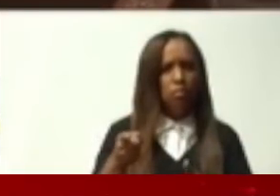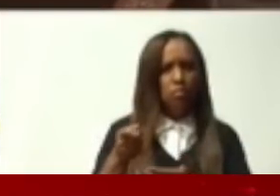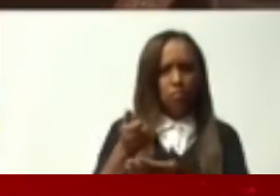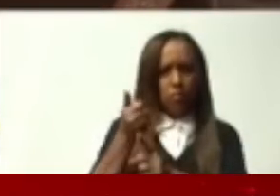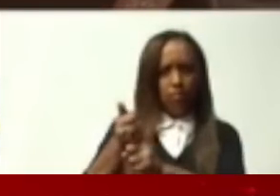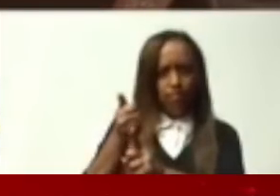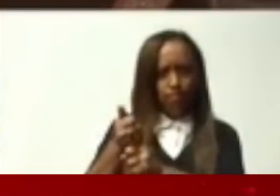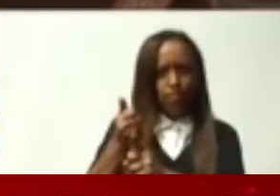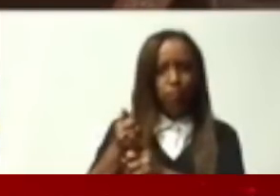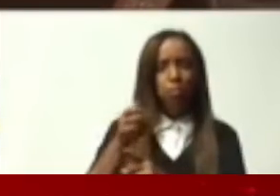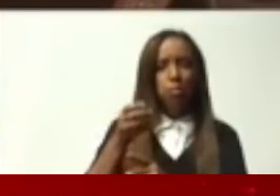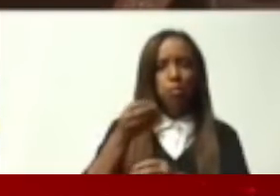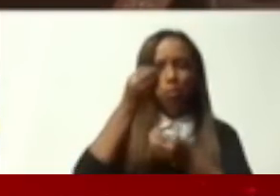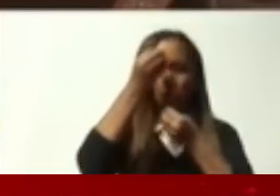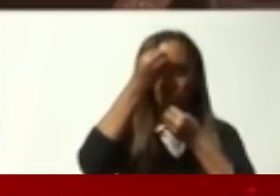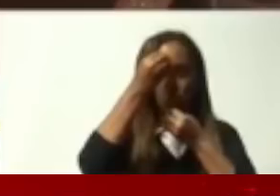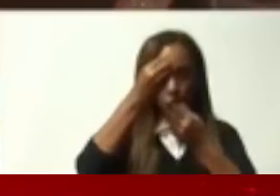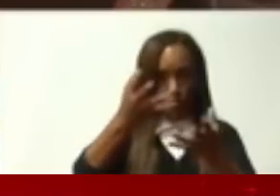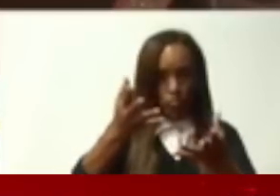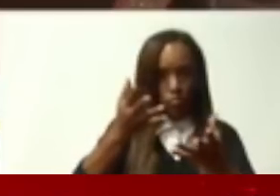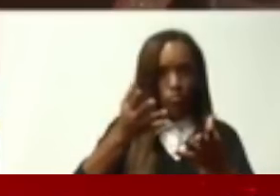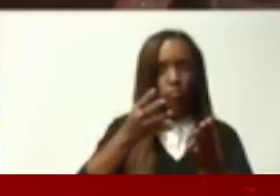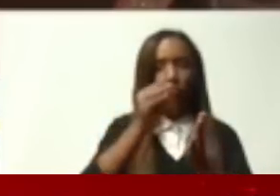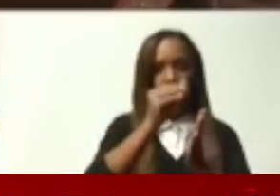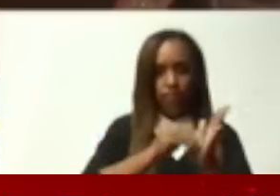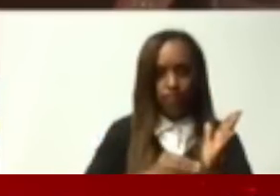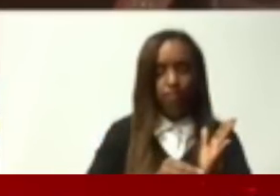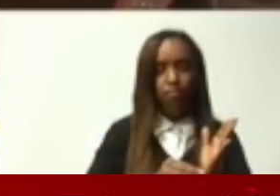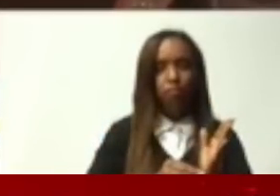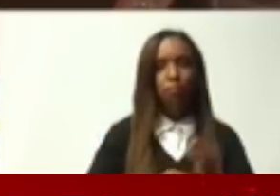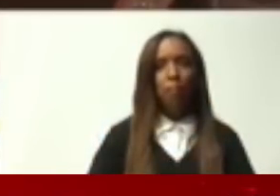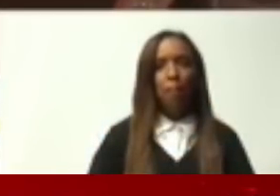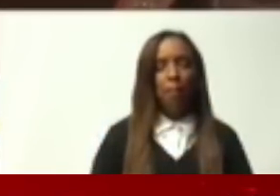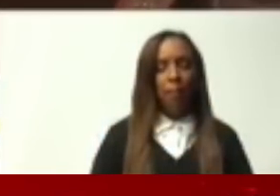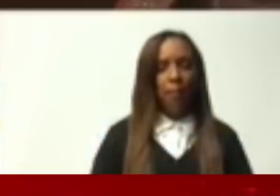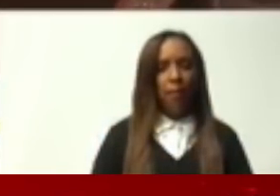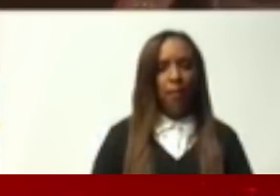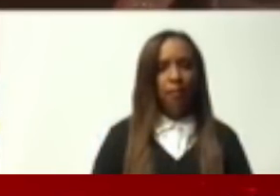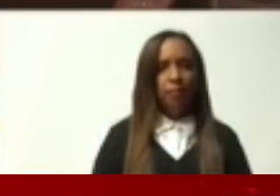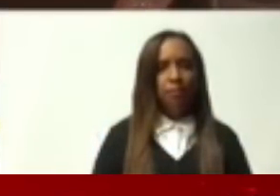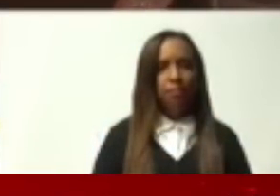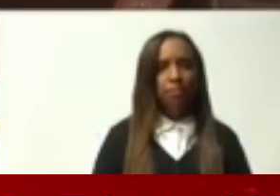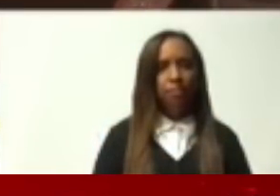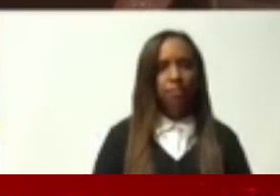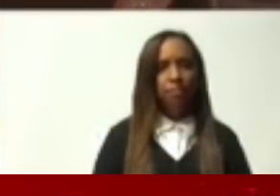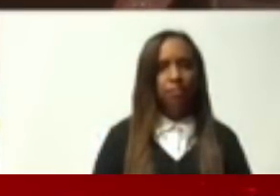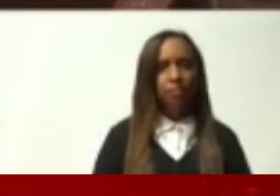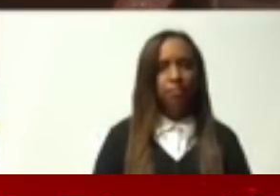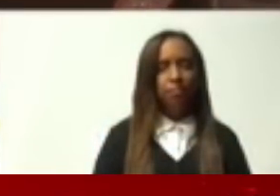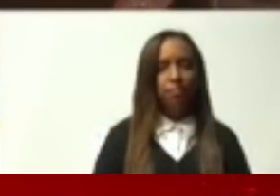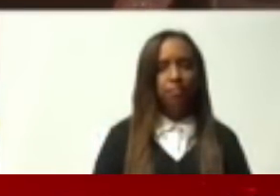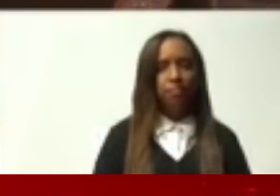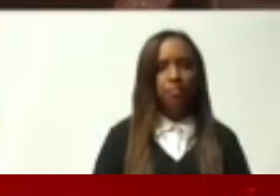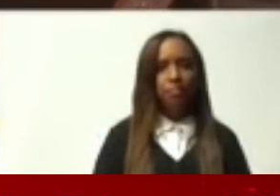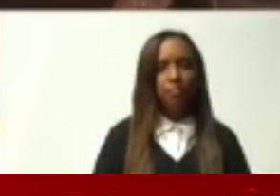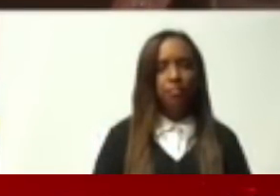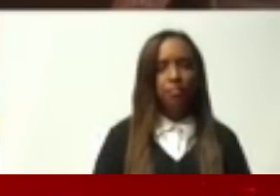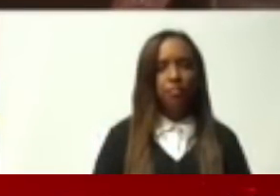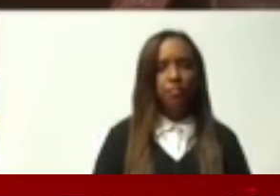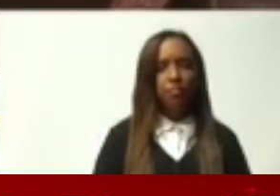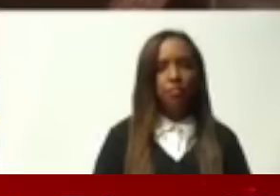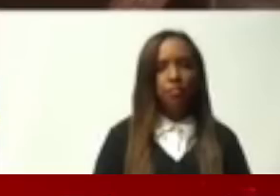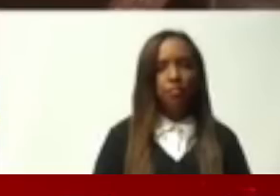Ya fue debidamente habilitado y probablemente en los